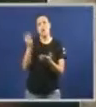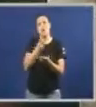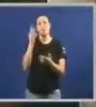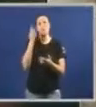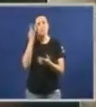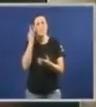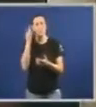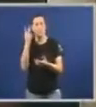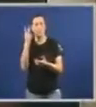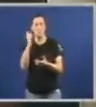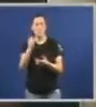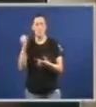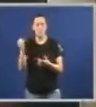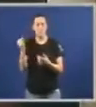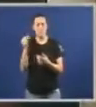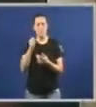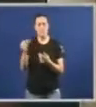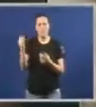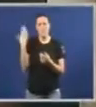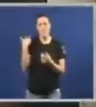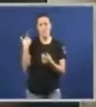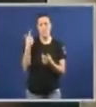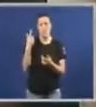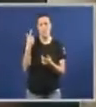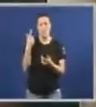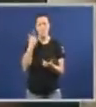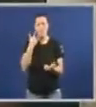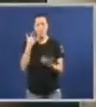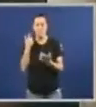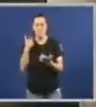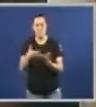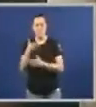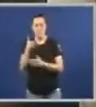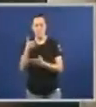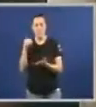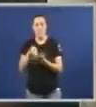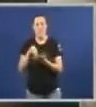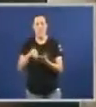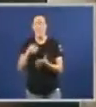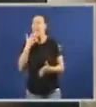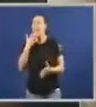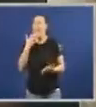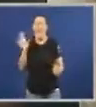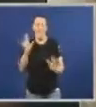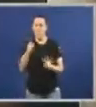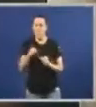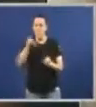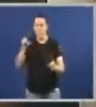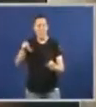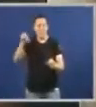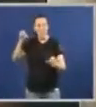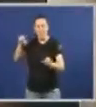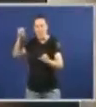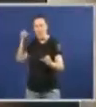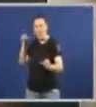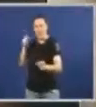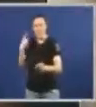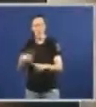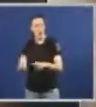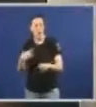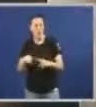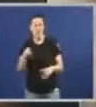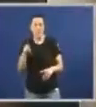mulleres galegas asasinadas a semana pasada que só foron, como digo, un exemplo máis de todas as cantidades de cousas que